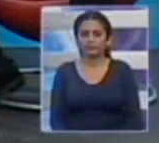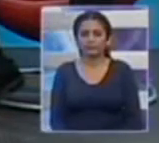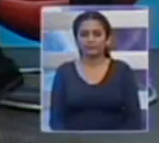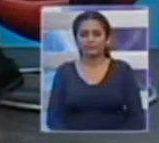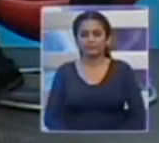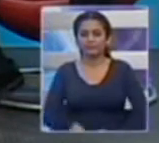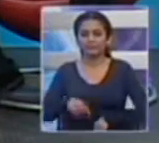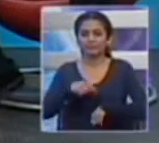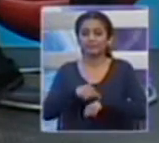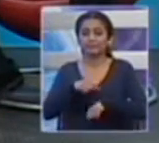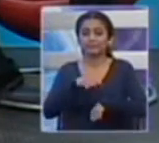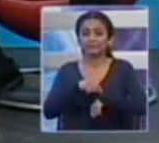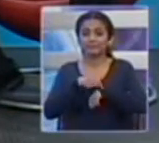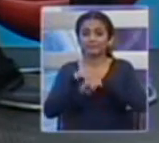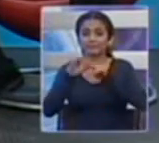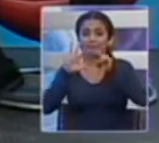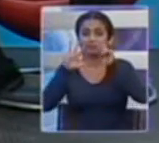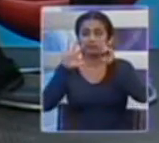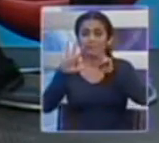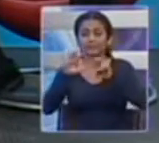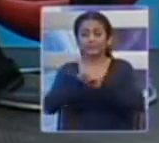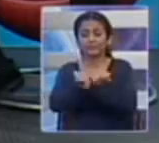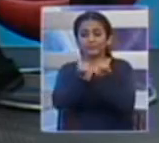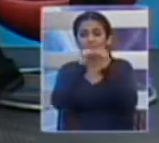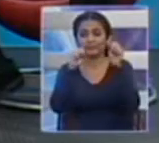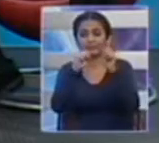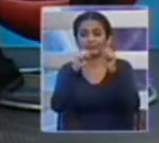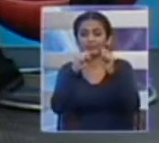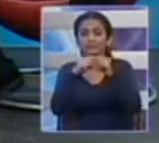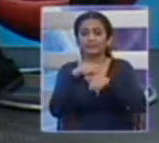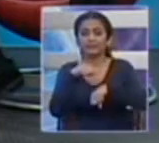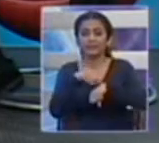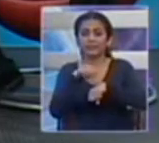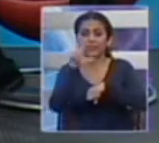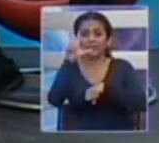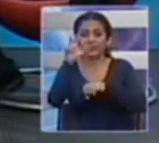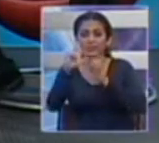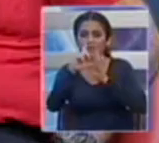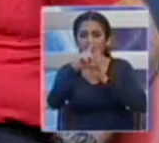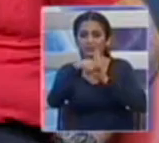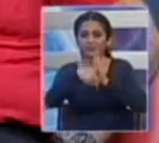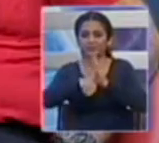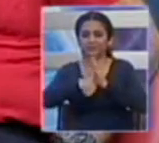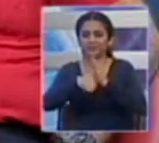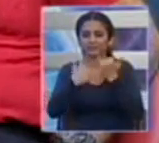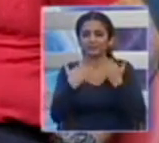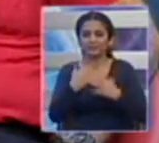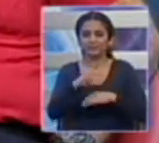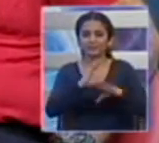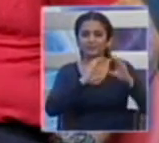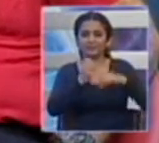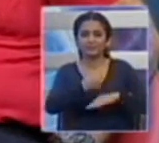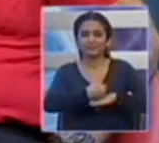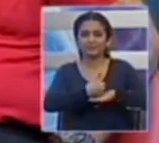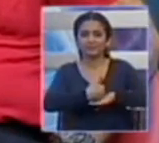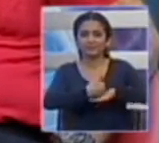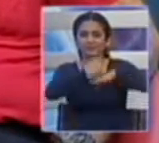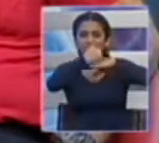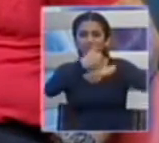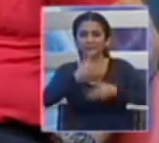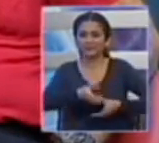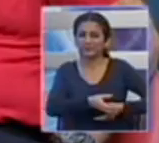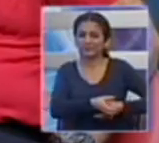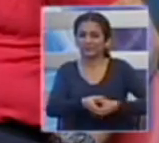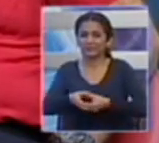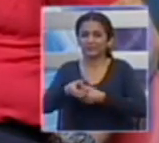Siete de la mañana, 13 minutos. Nuestro primer invitado está con nosotros, es el mayor Reinaldo Carbo del Cuerpo de Bomberos de Guayaquil,